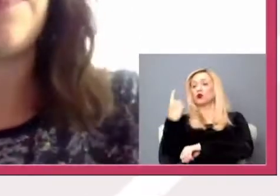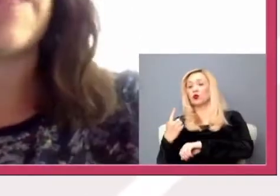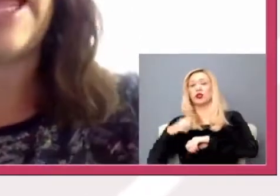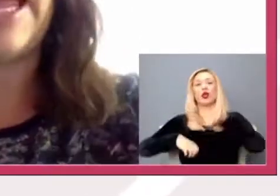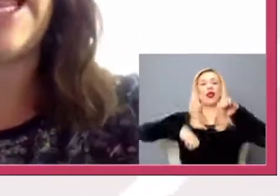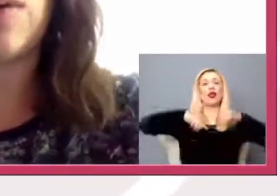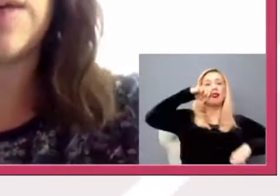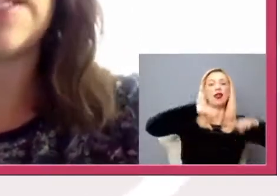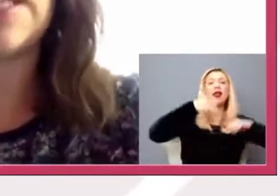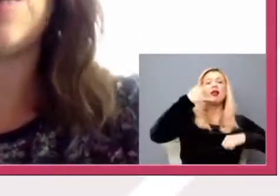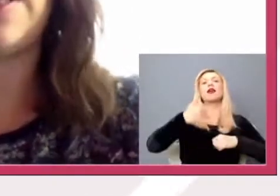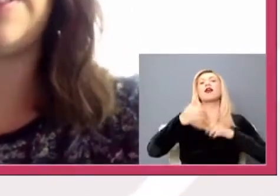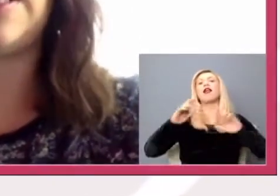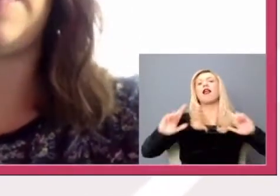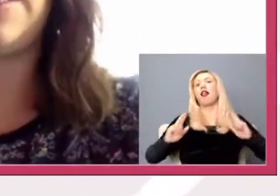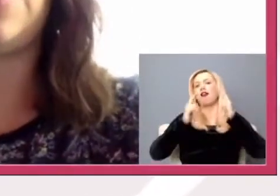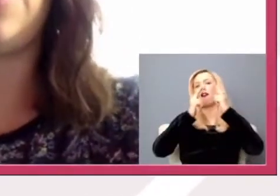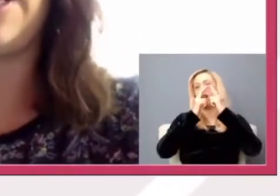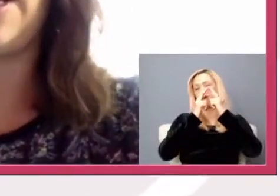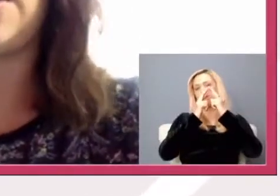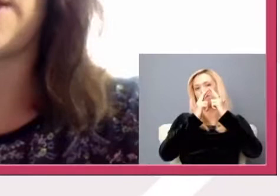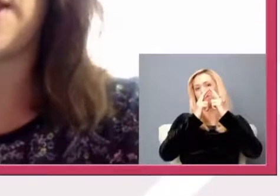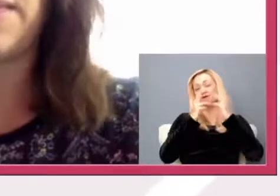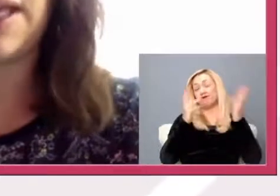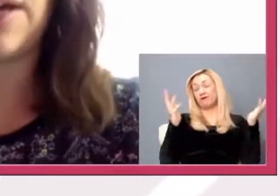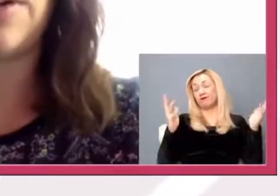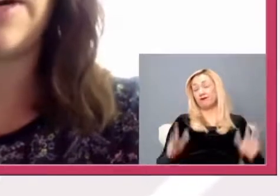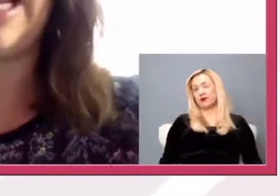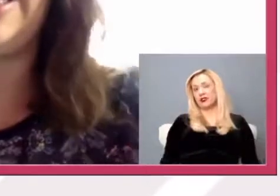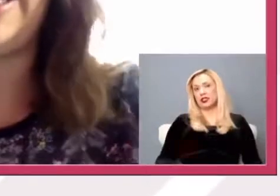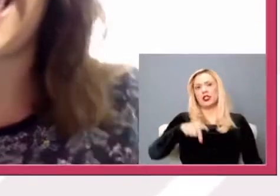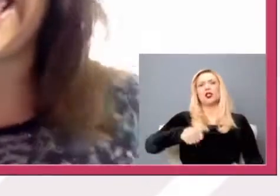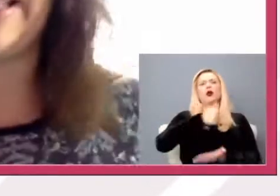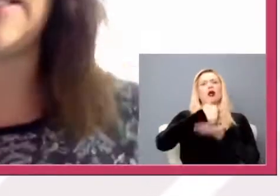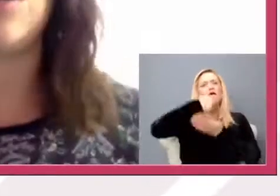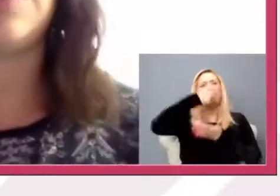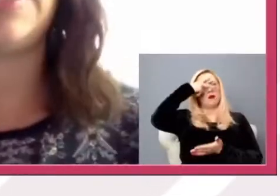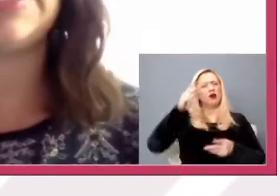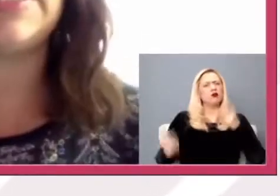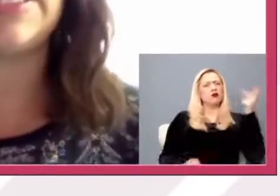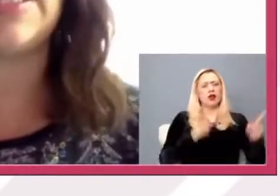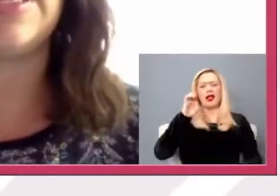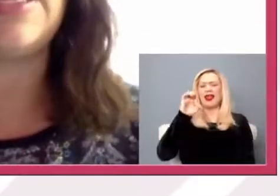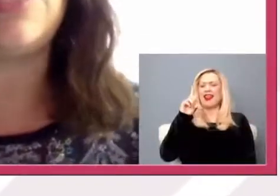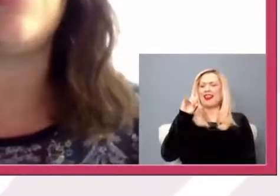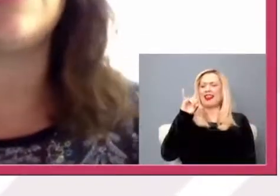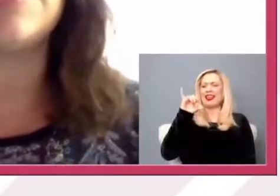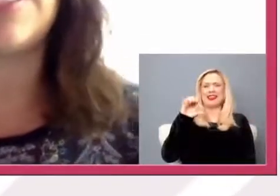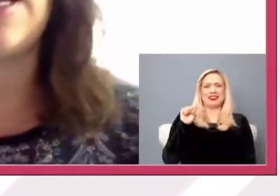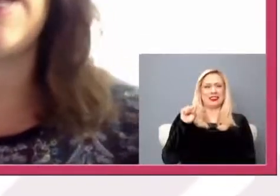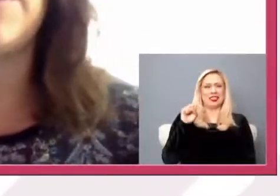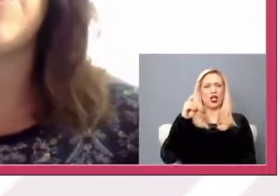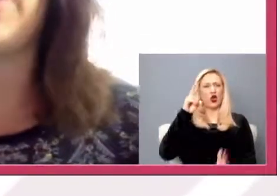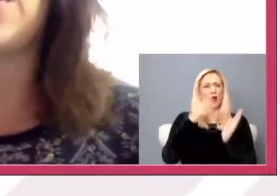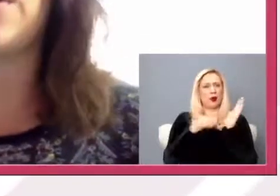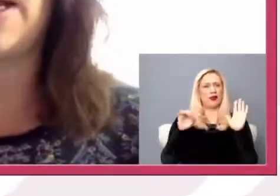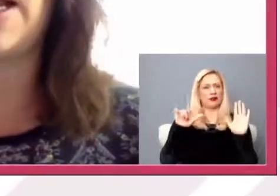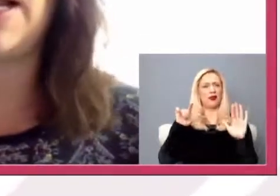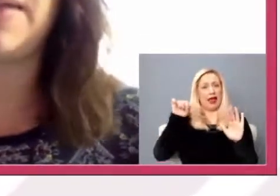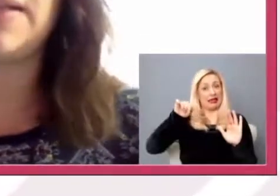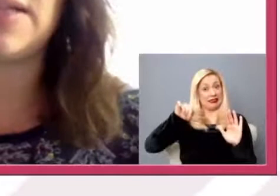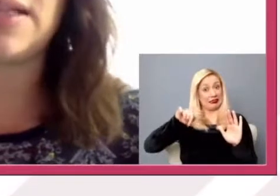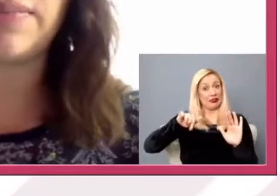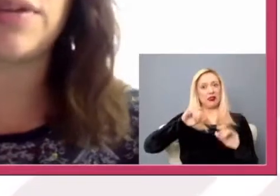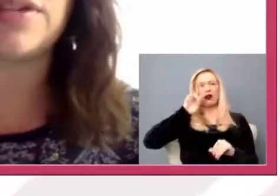religiosas. En la encuesta sobre discriminación en la Ciudad de México, la EDIS 2017, nos dice que en el ámbito personal,